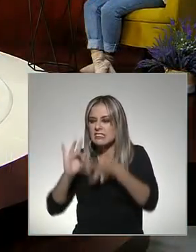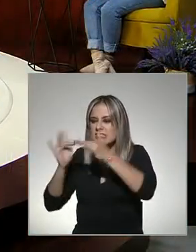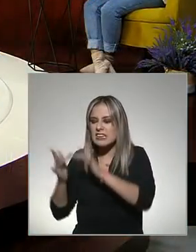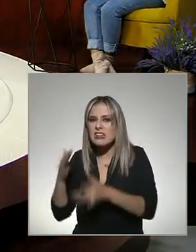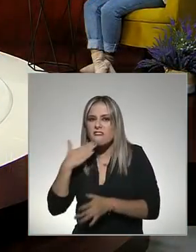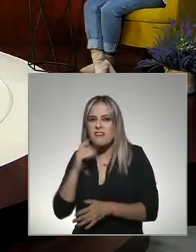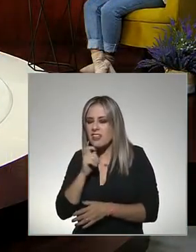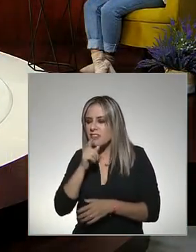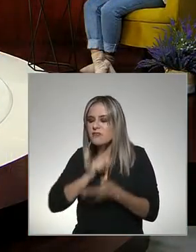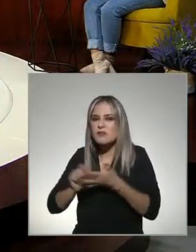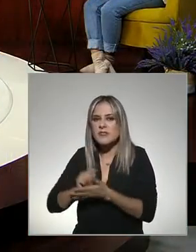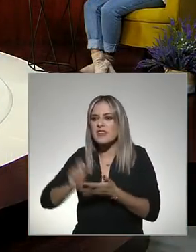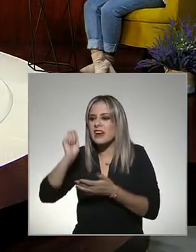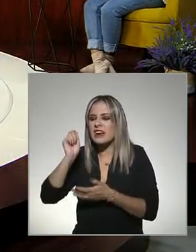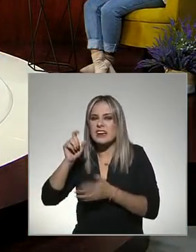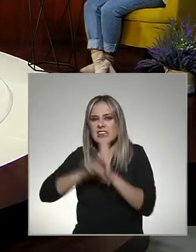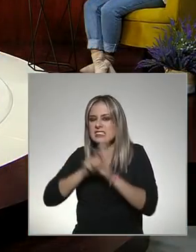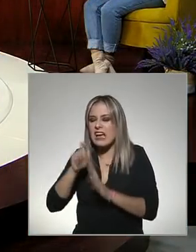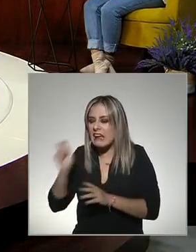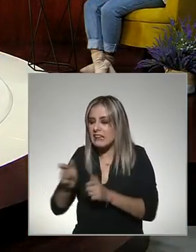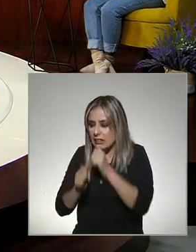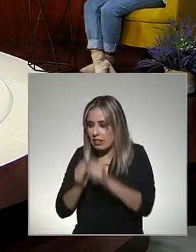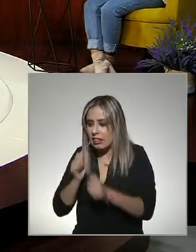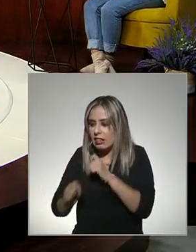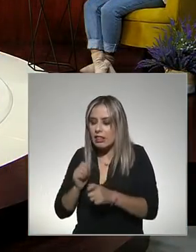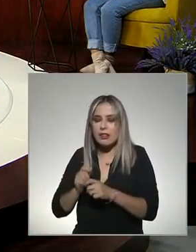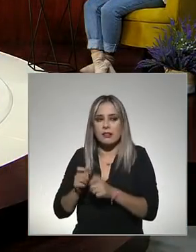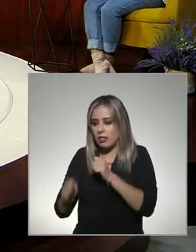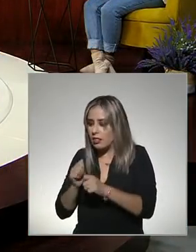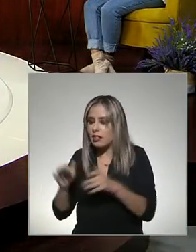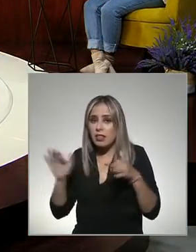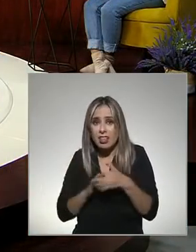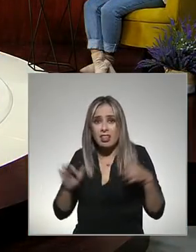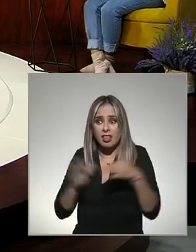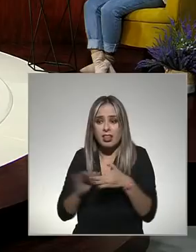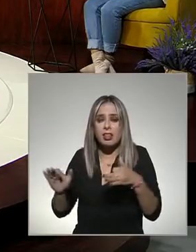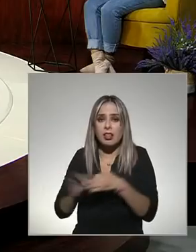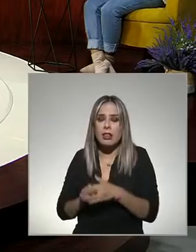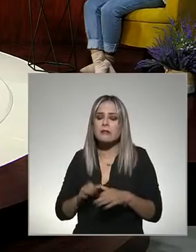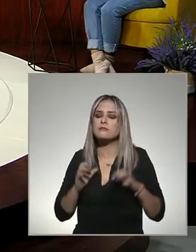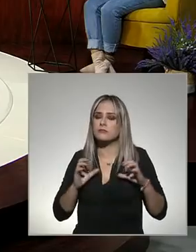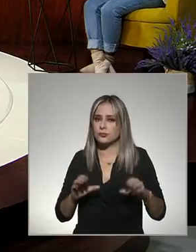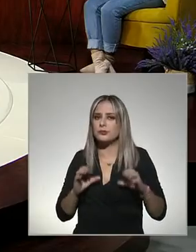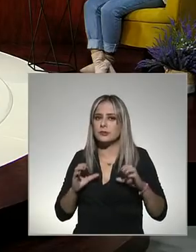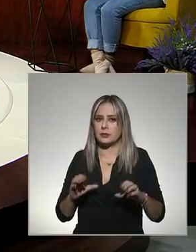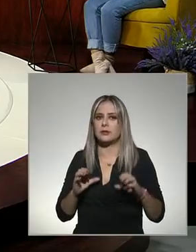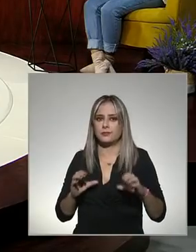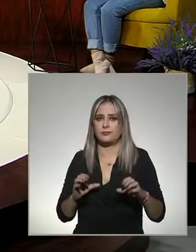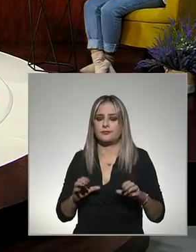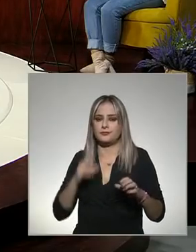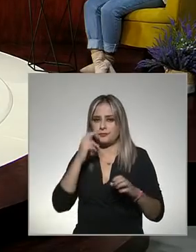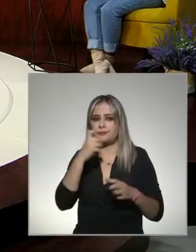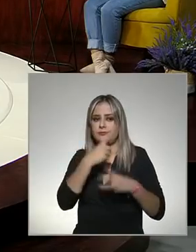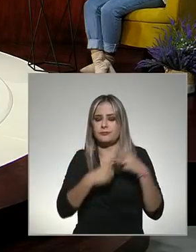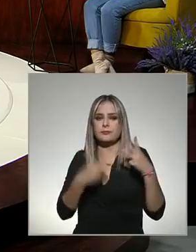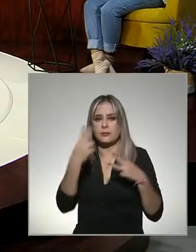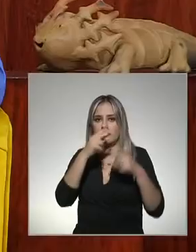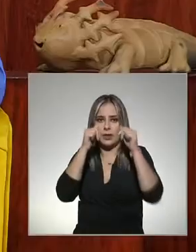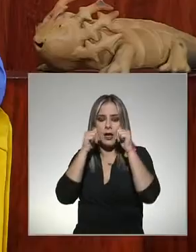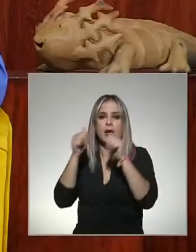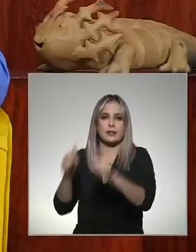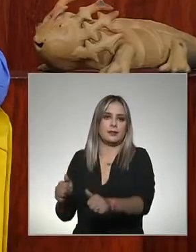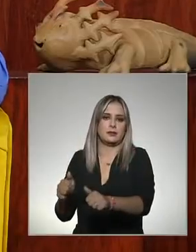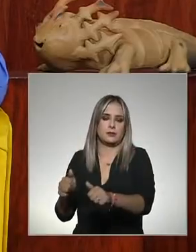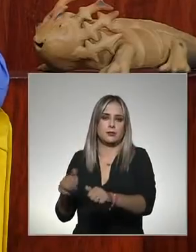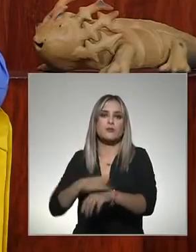sociodigital, la que sea que utilices, también es una alerta. Entonces hay que poner mucha atención en estas señales porque también son